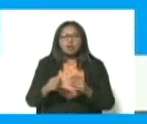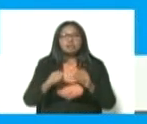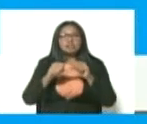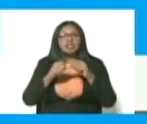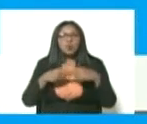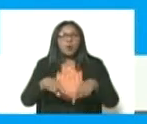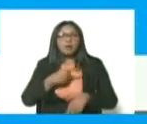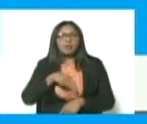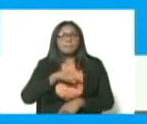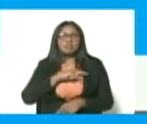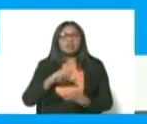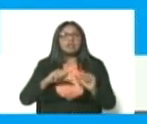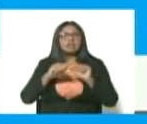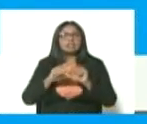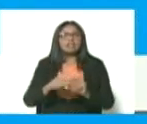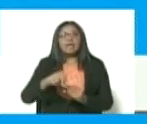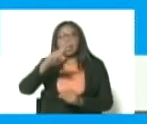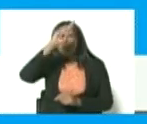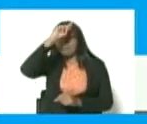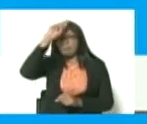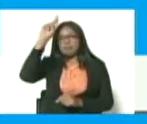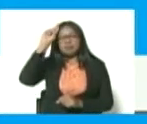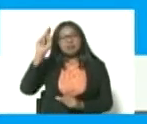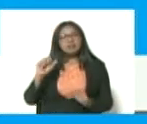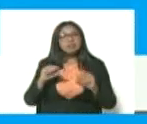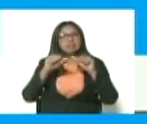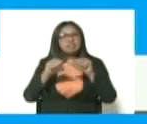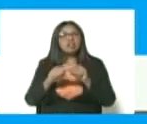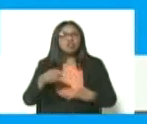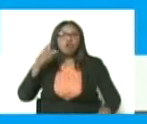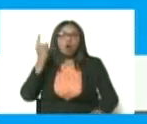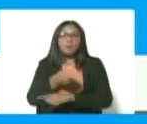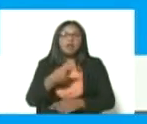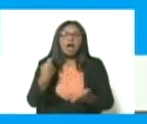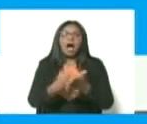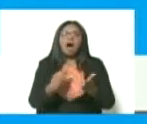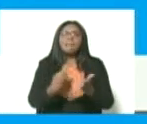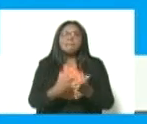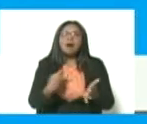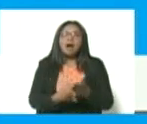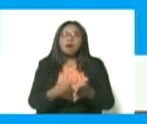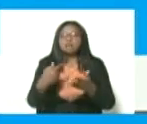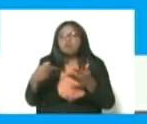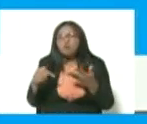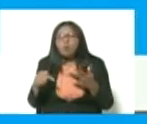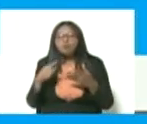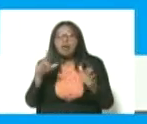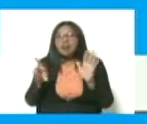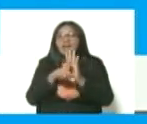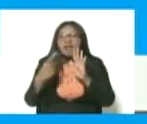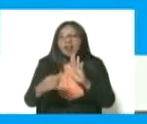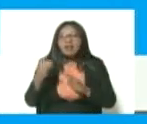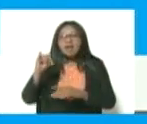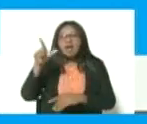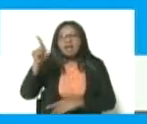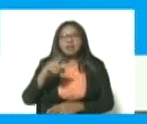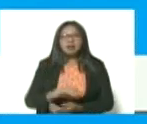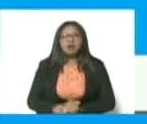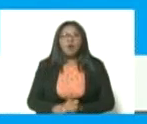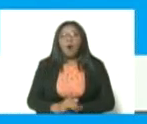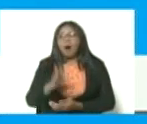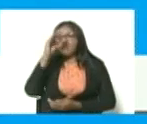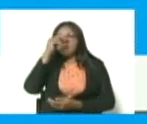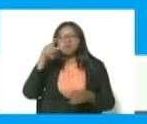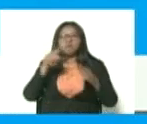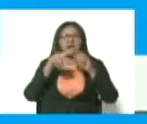siendo residente en Madrid, la Hacienda española lo obliga a pagar impuestos o él va a burlar también